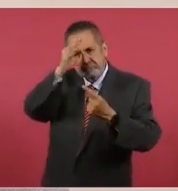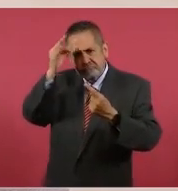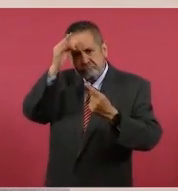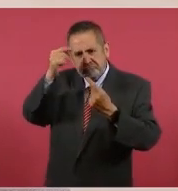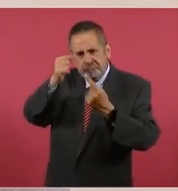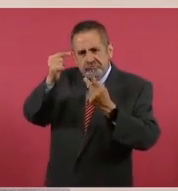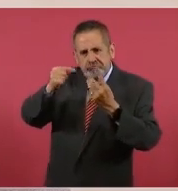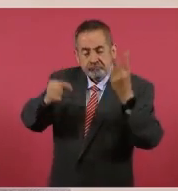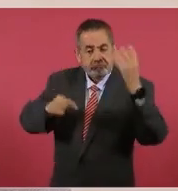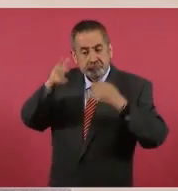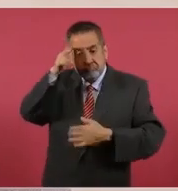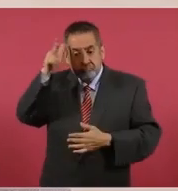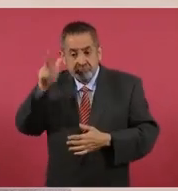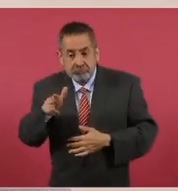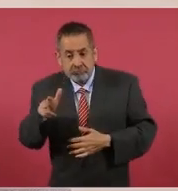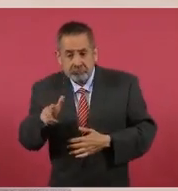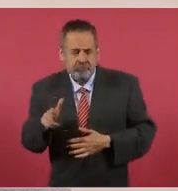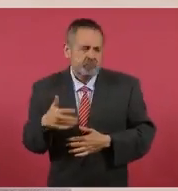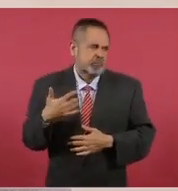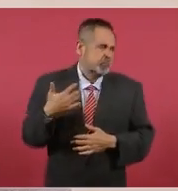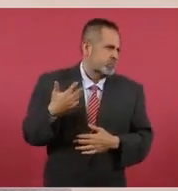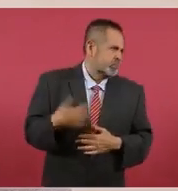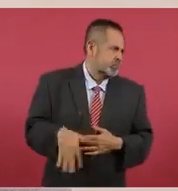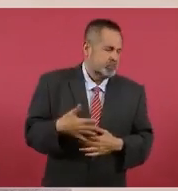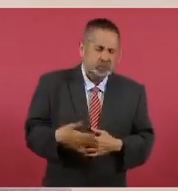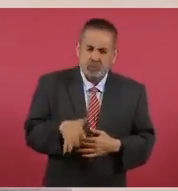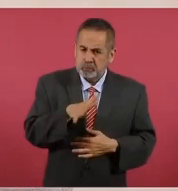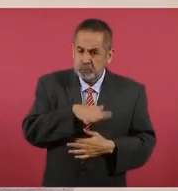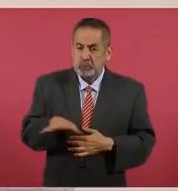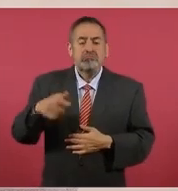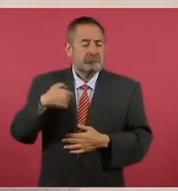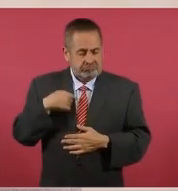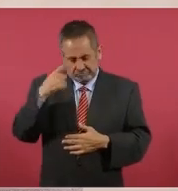es un personaje excepcional.